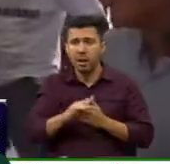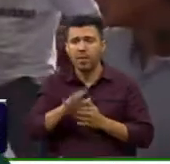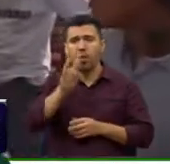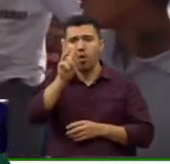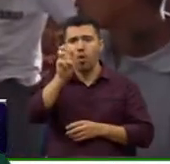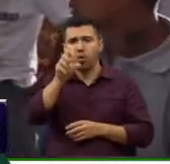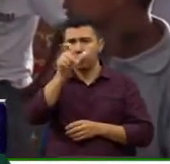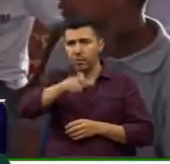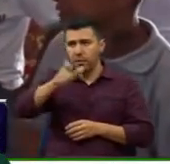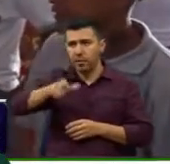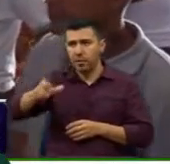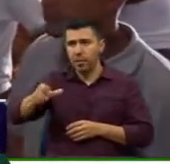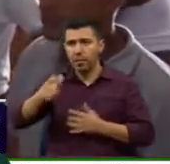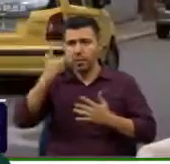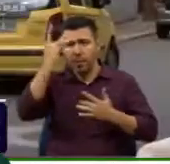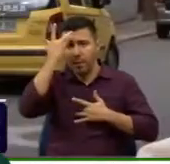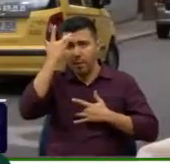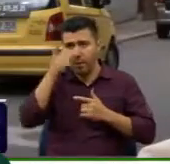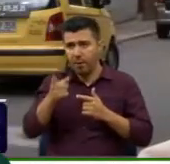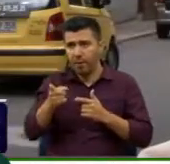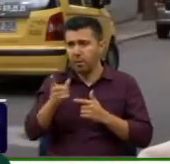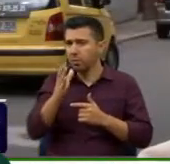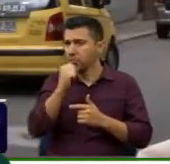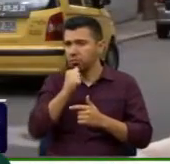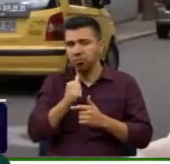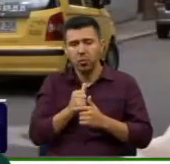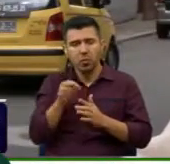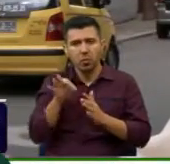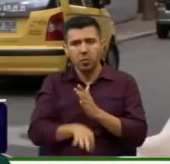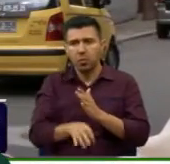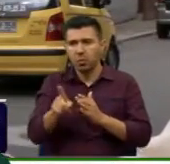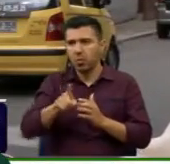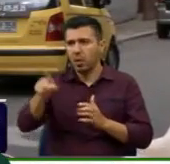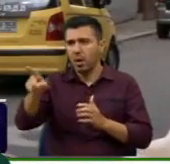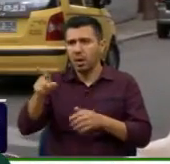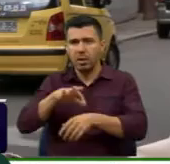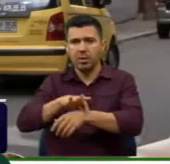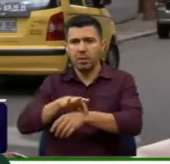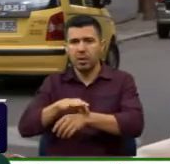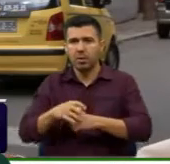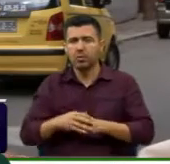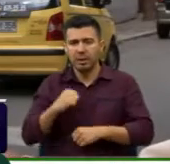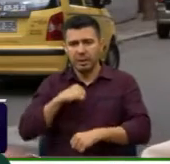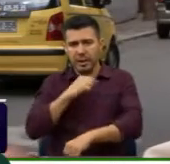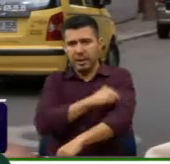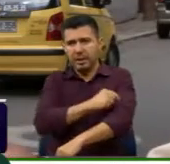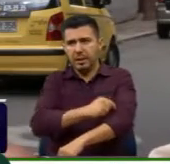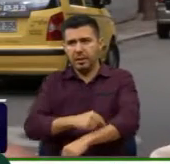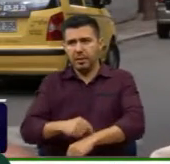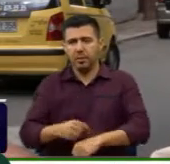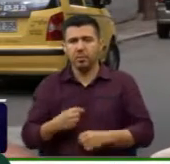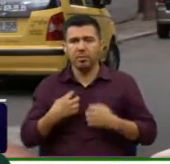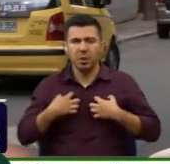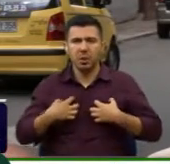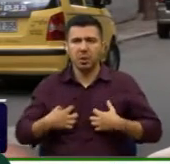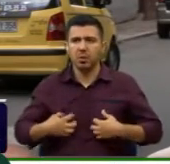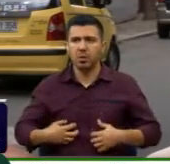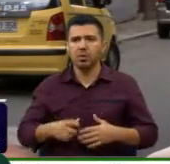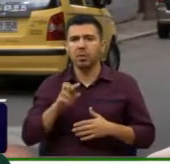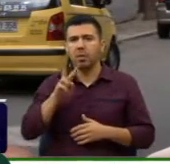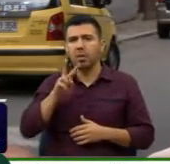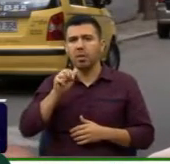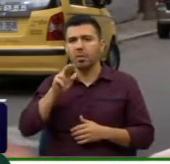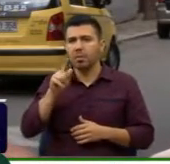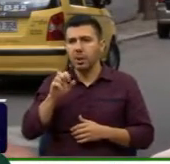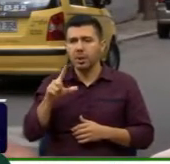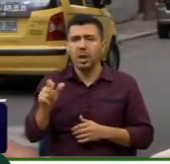cuando fuimos hace unos quince días hay ciertos similares más sabían con varicela que están pero hallado mientras con una visita yo